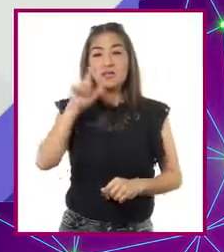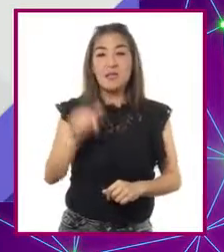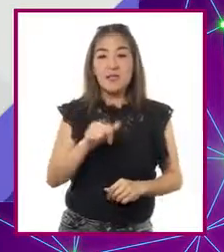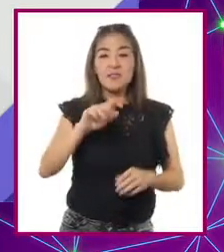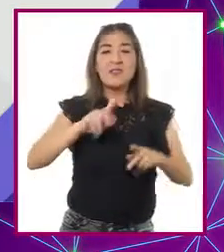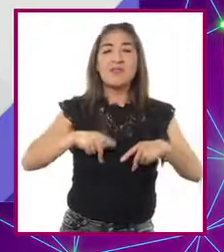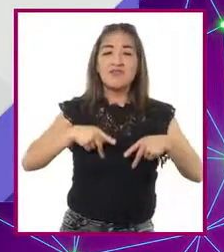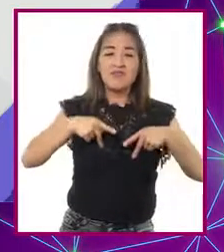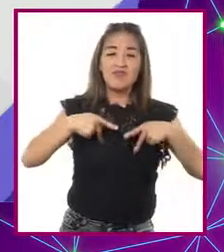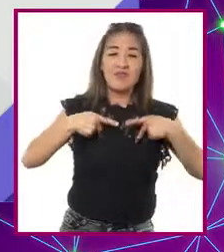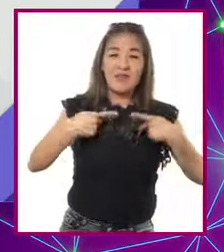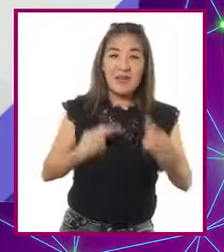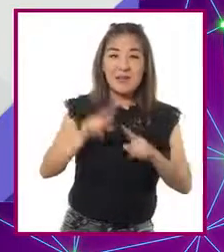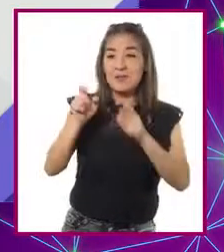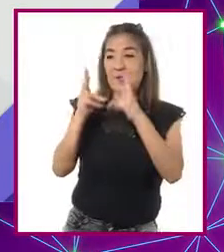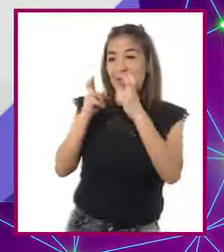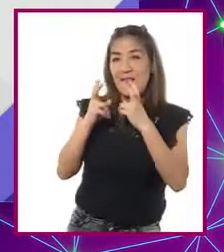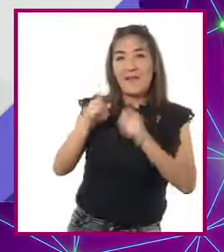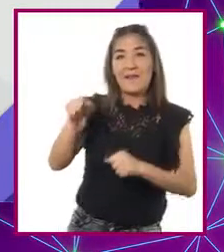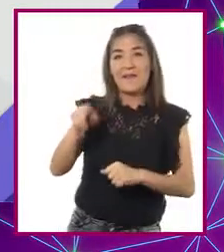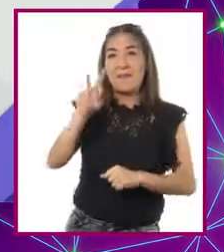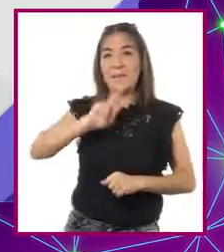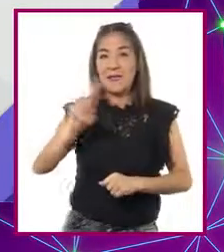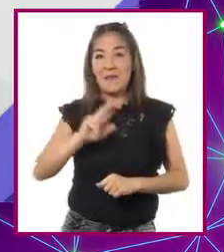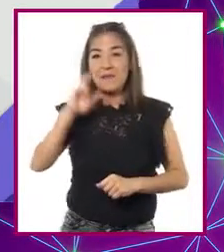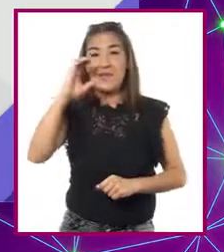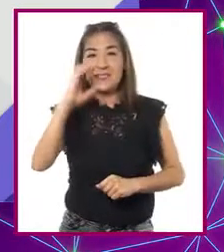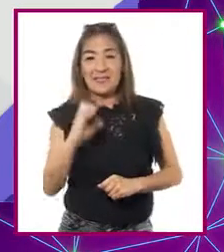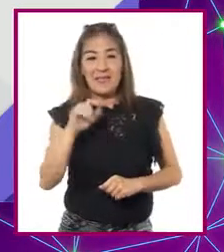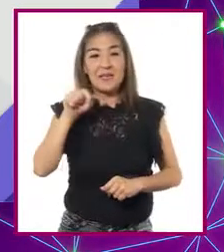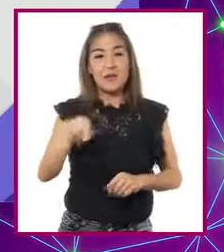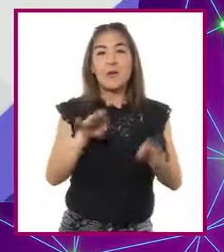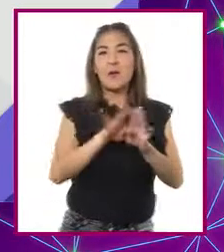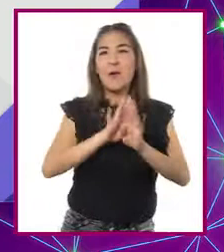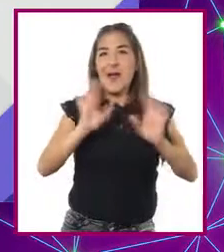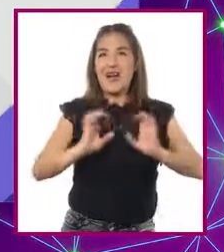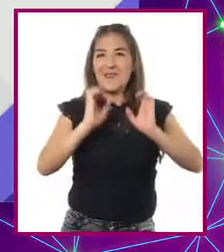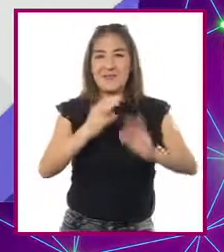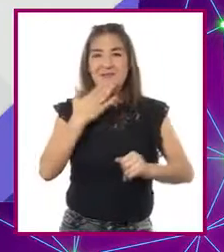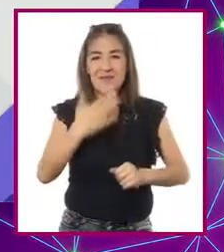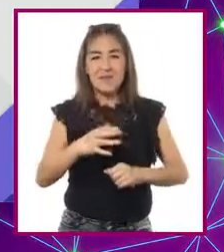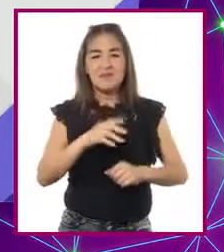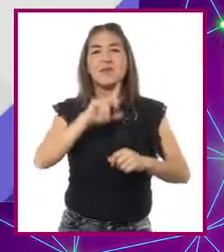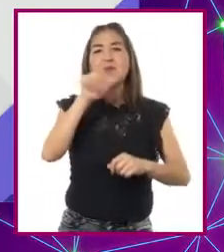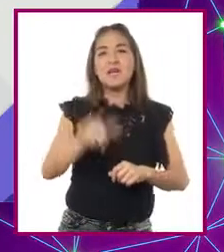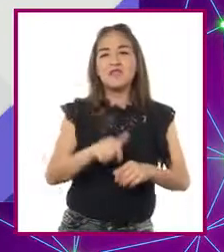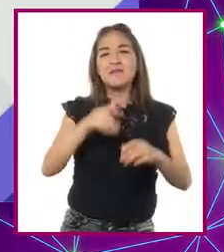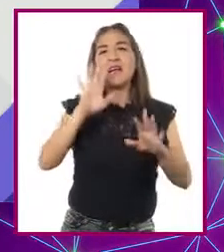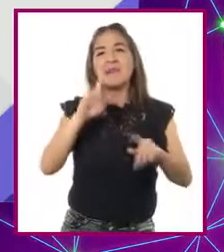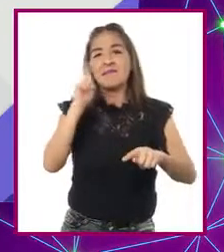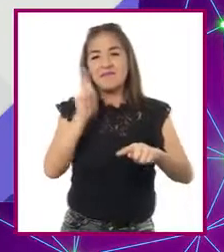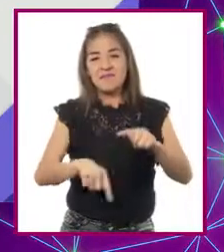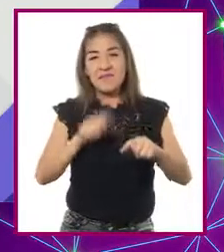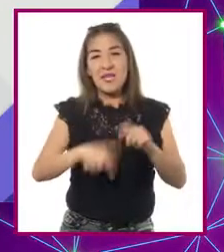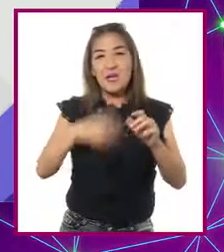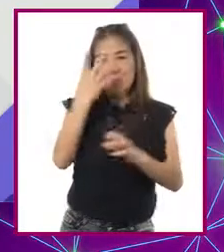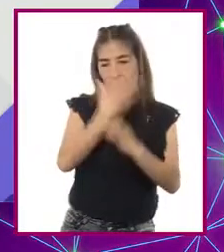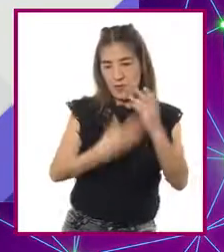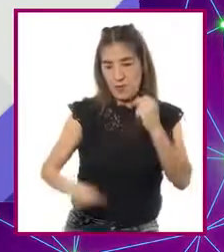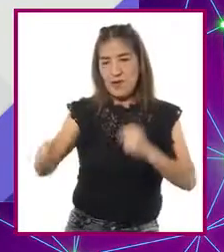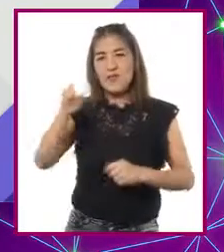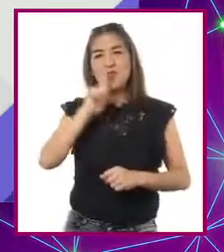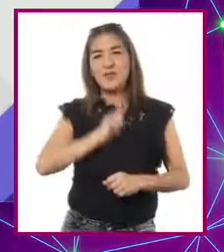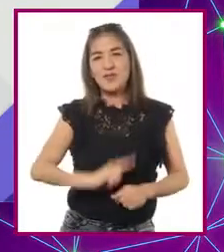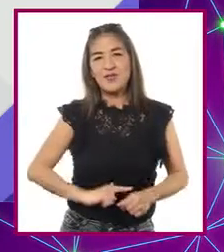va tomando electrones de la vitamina C y esta, habiendo cumplido su papel antioxidante, nos abandona, saliendo con la orina triste y